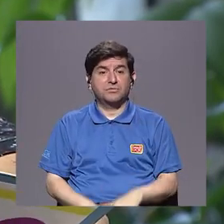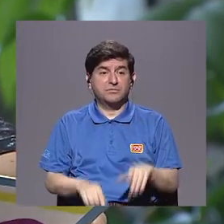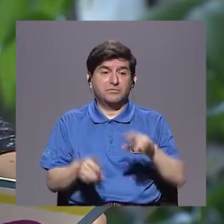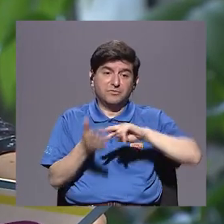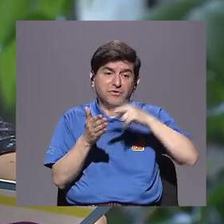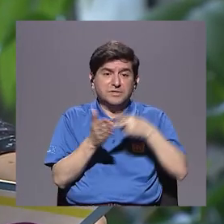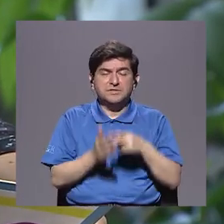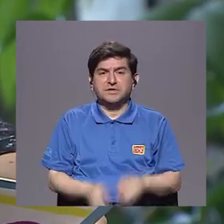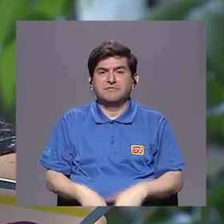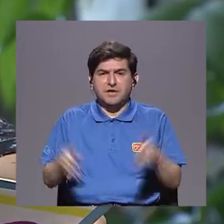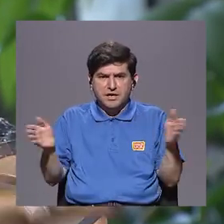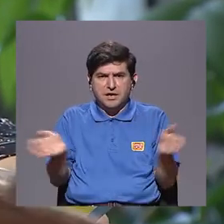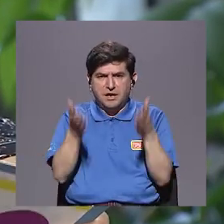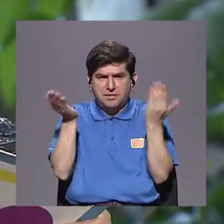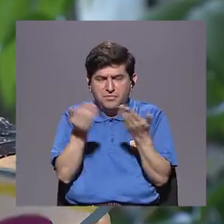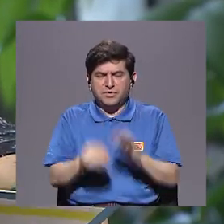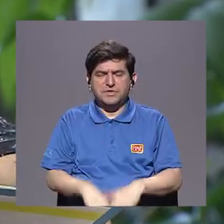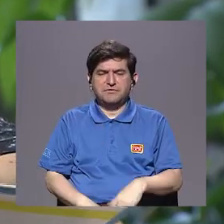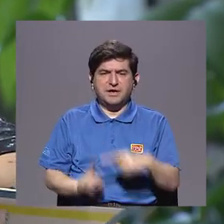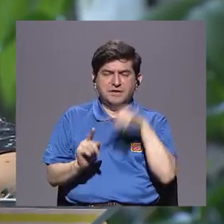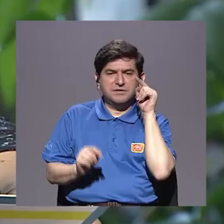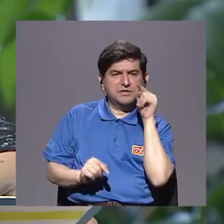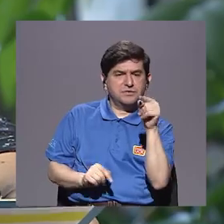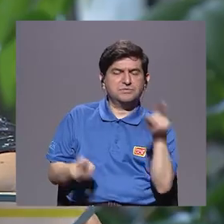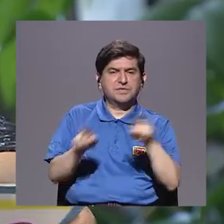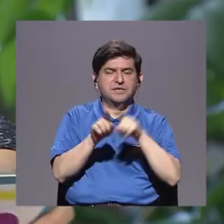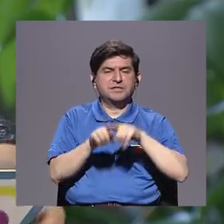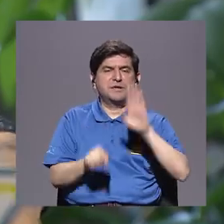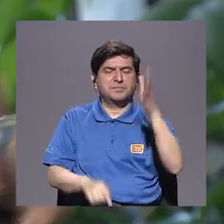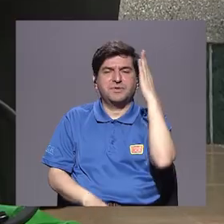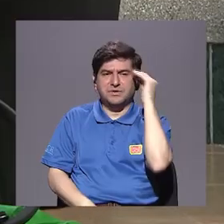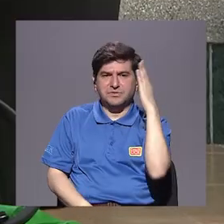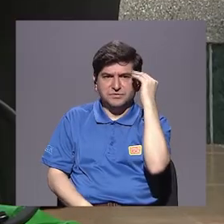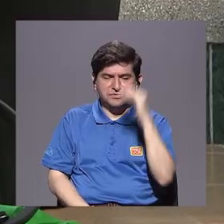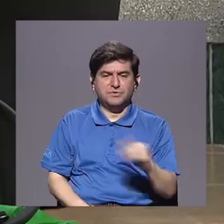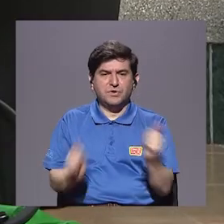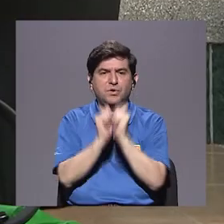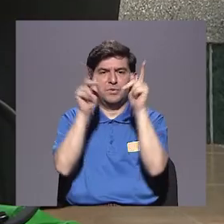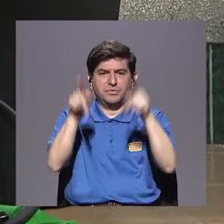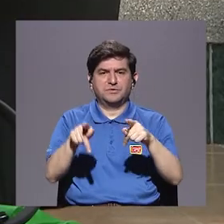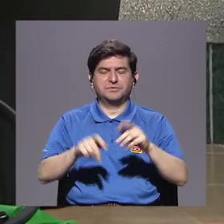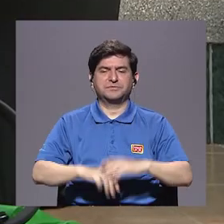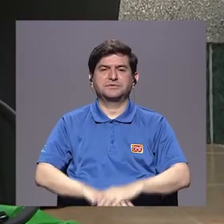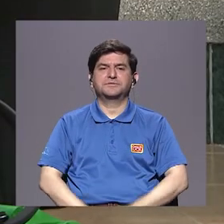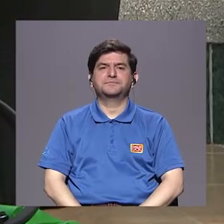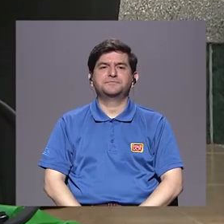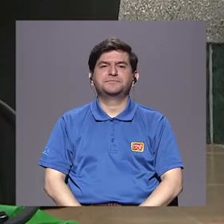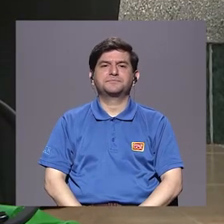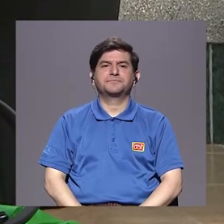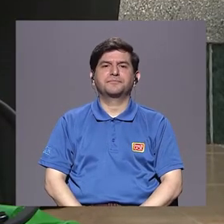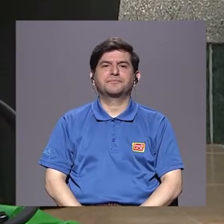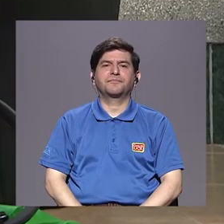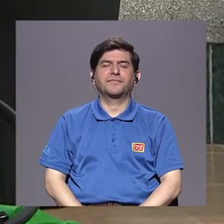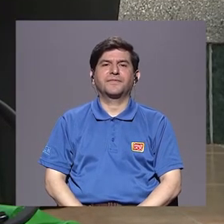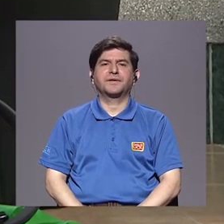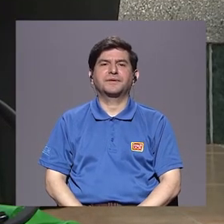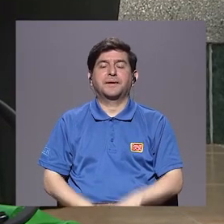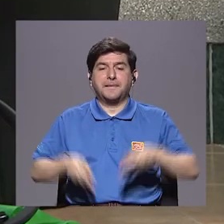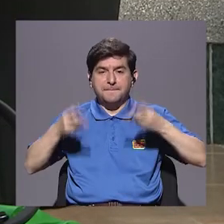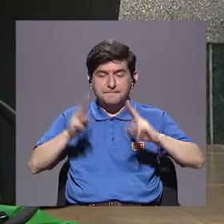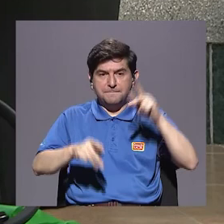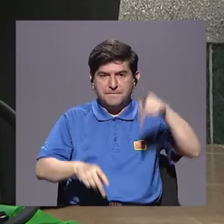motivarlas a la práctica de parte de tuya y desde tu experiencia con las personas. Sí, claro,